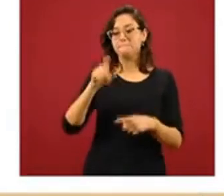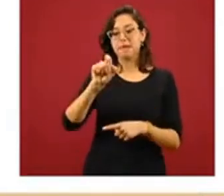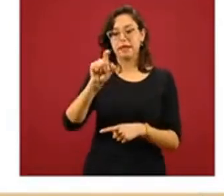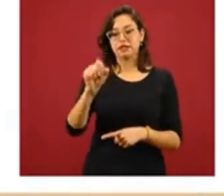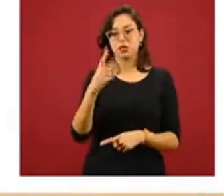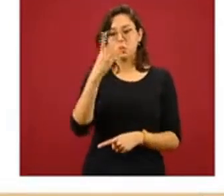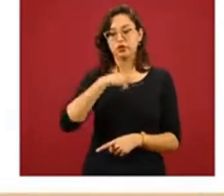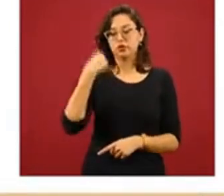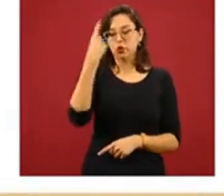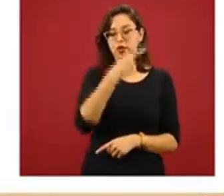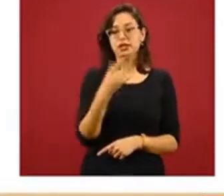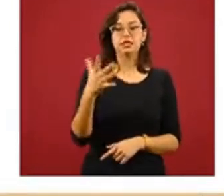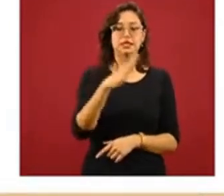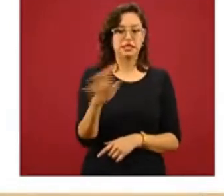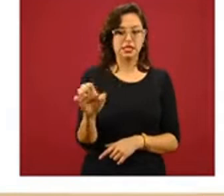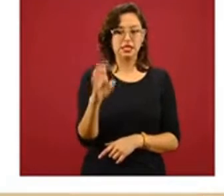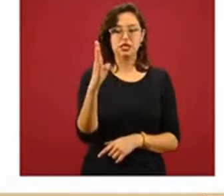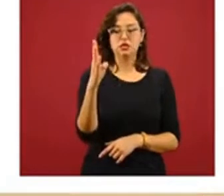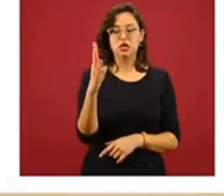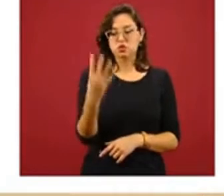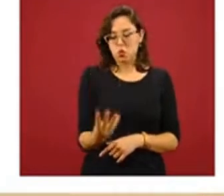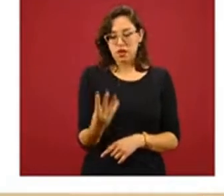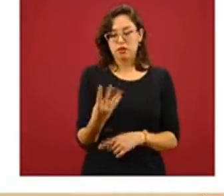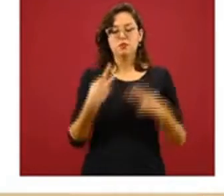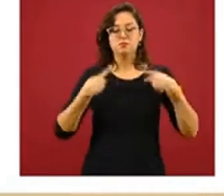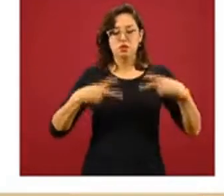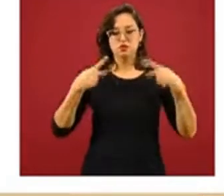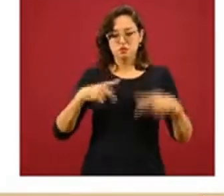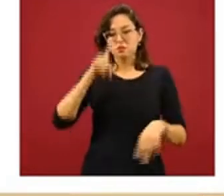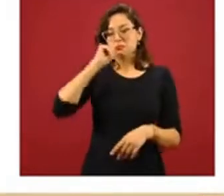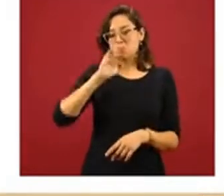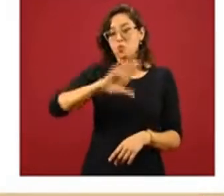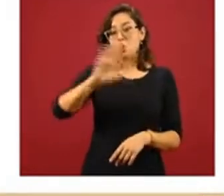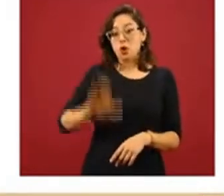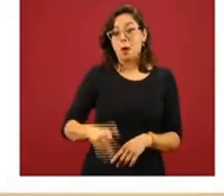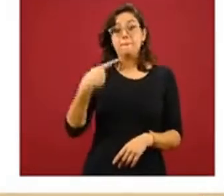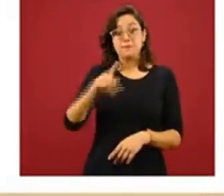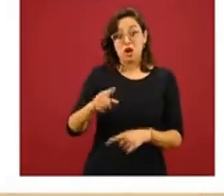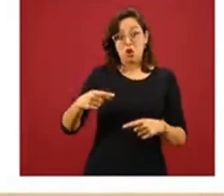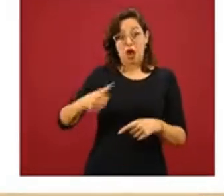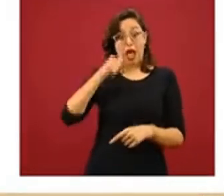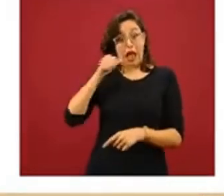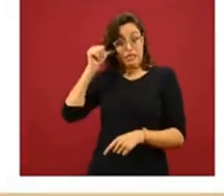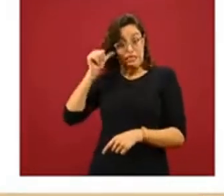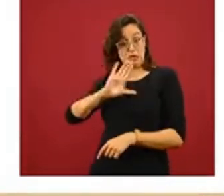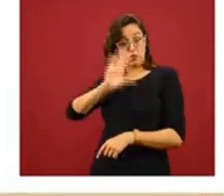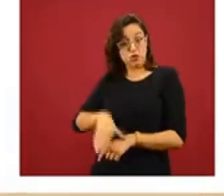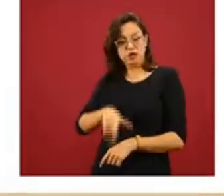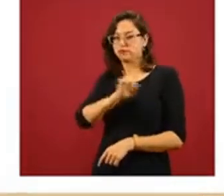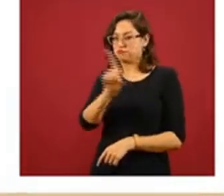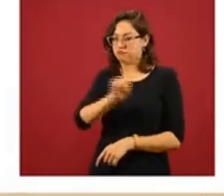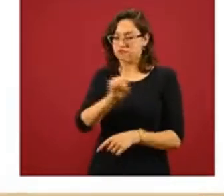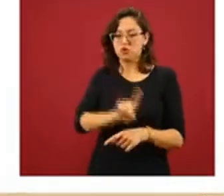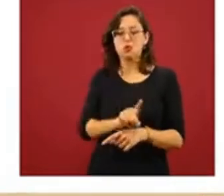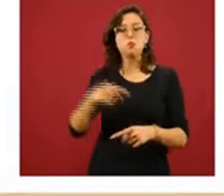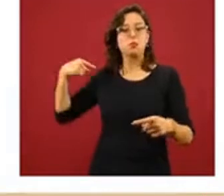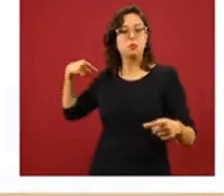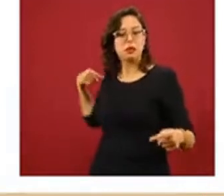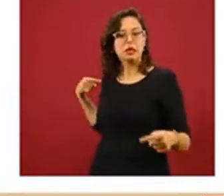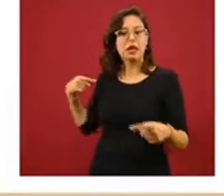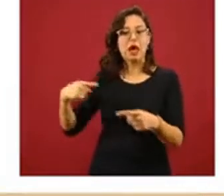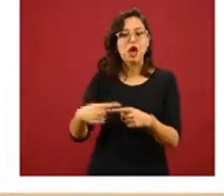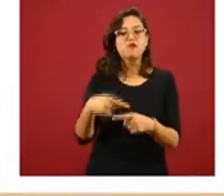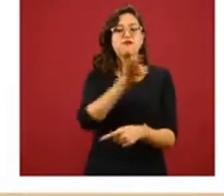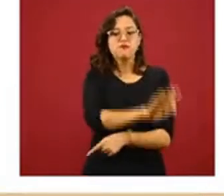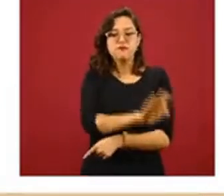estas 504, pero que no ocurrieron en las últimas 24 horas, y lo podemos ver claramente en las barras de